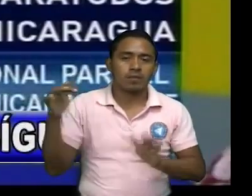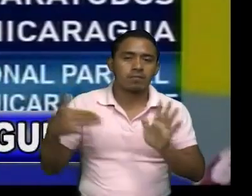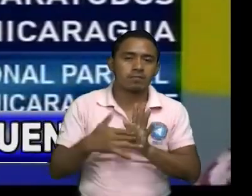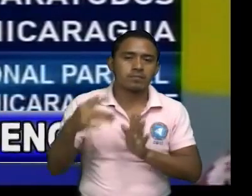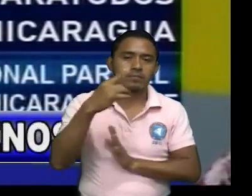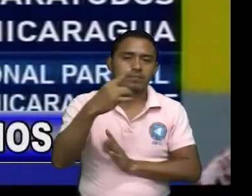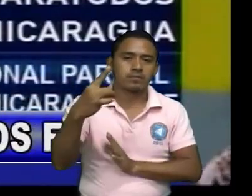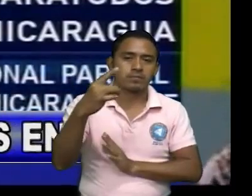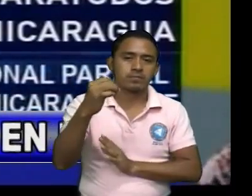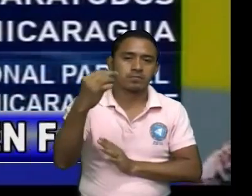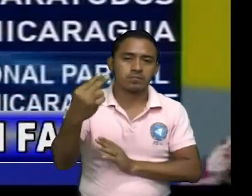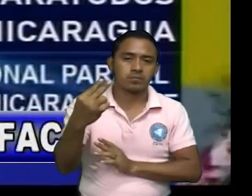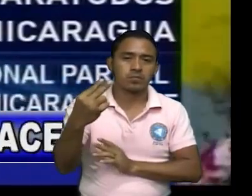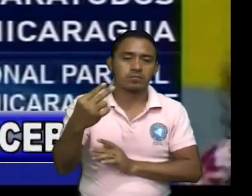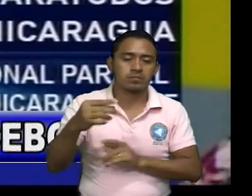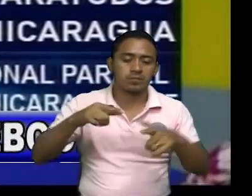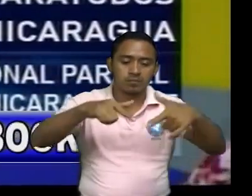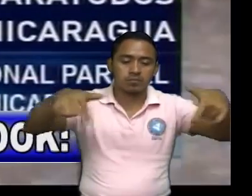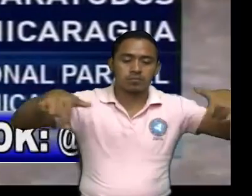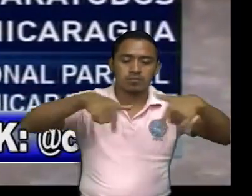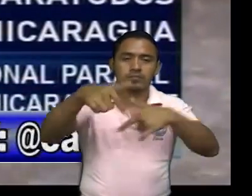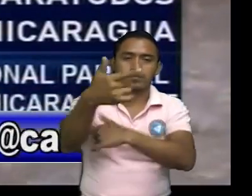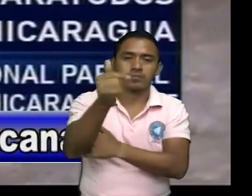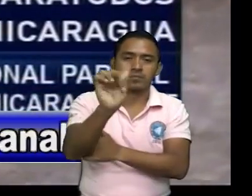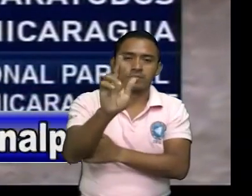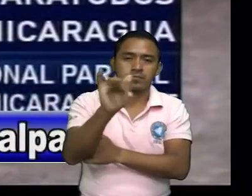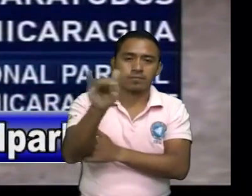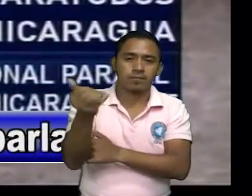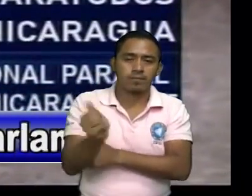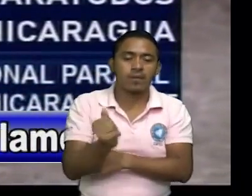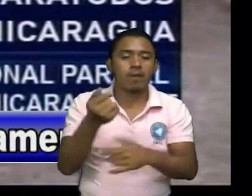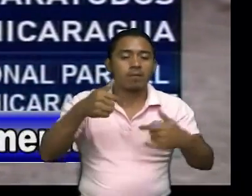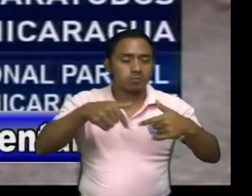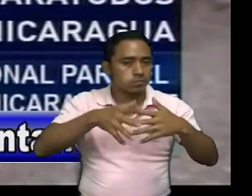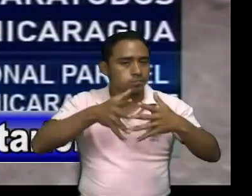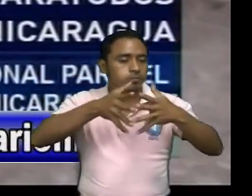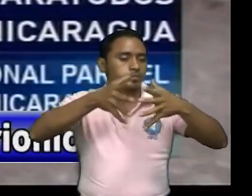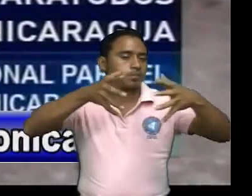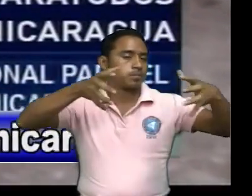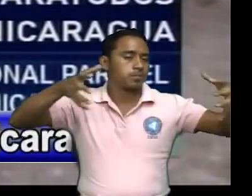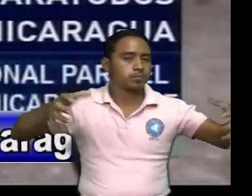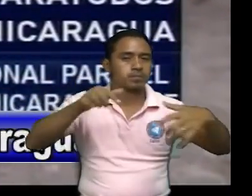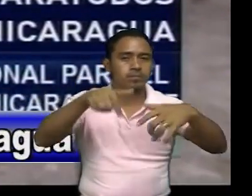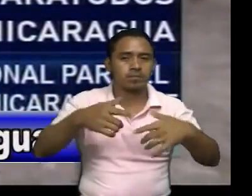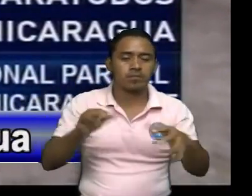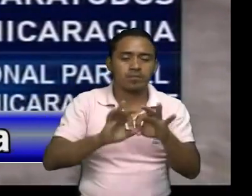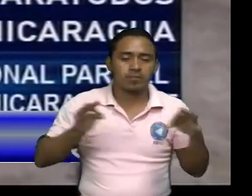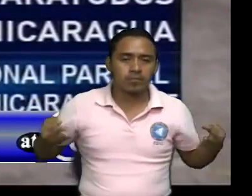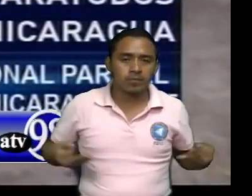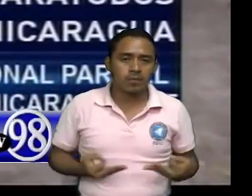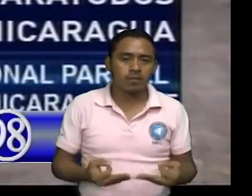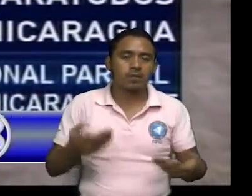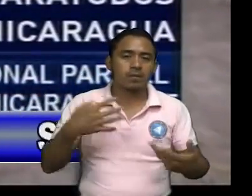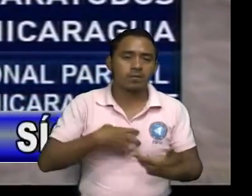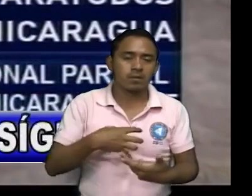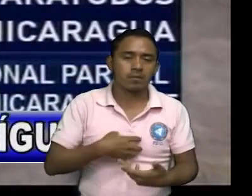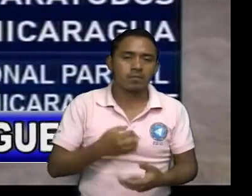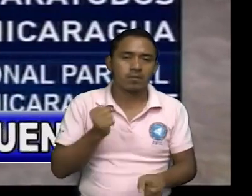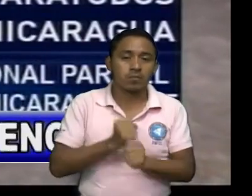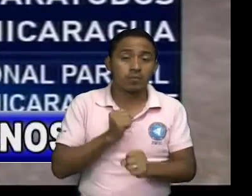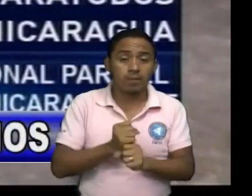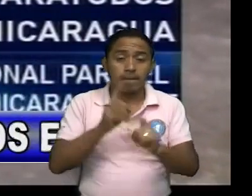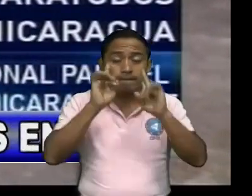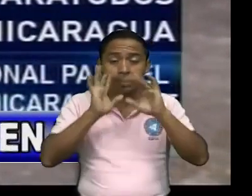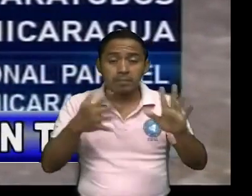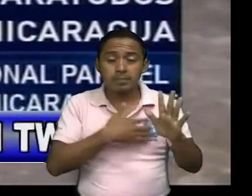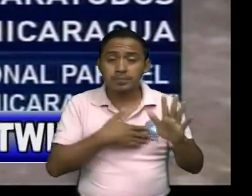1.102 granjas. O sea, cómo ha venido creciendo las familias que han venido